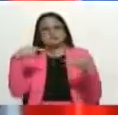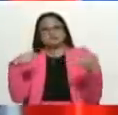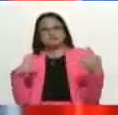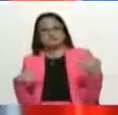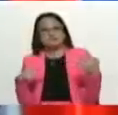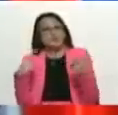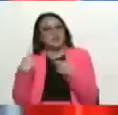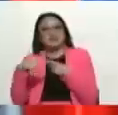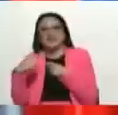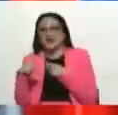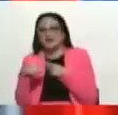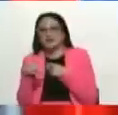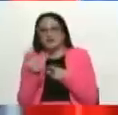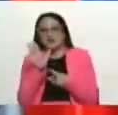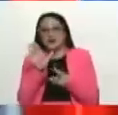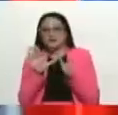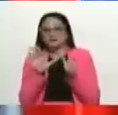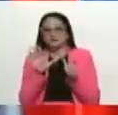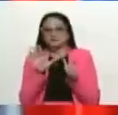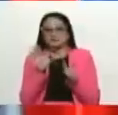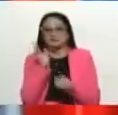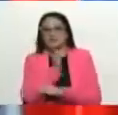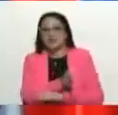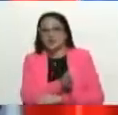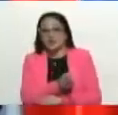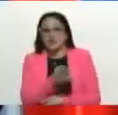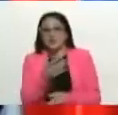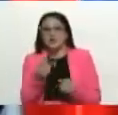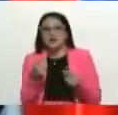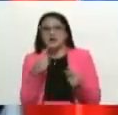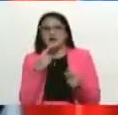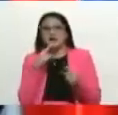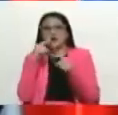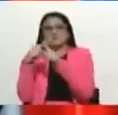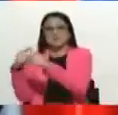por distintos hechos y una alerta roja.